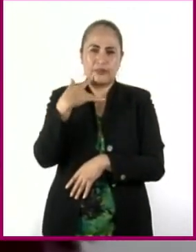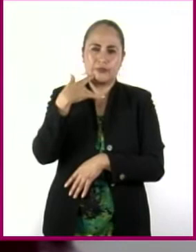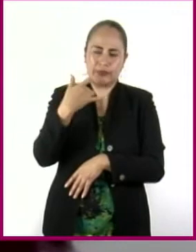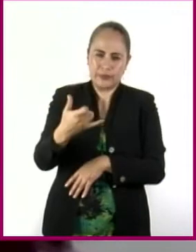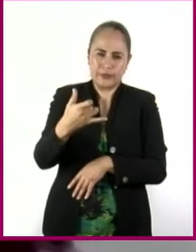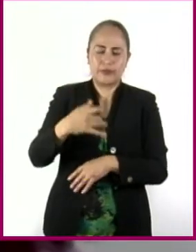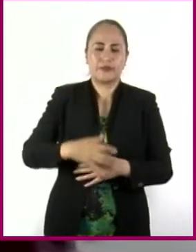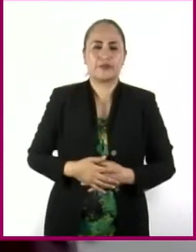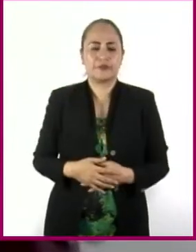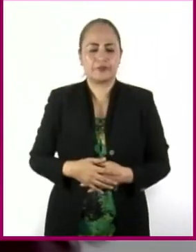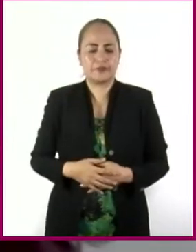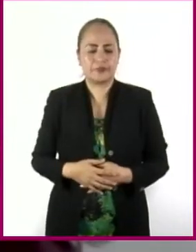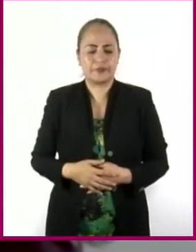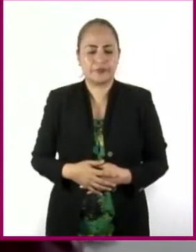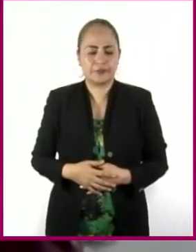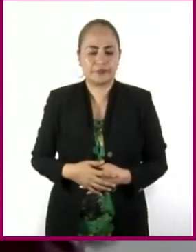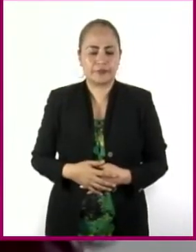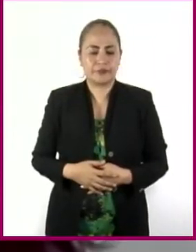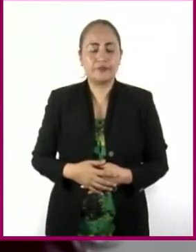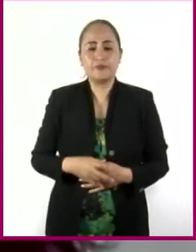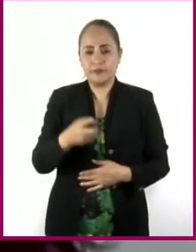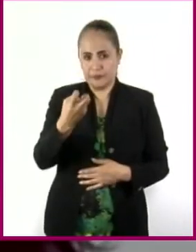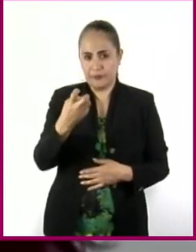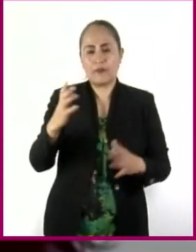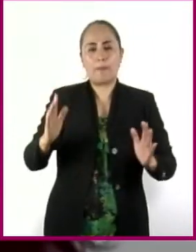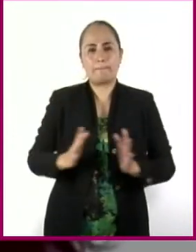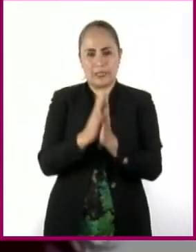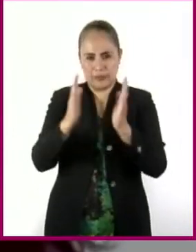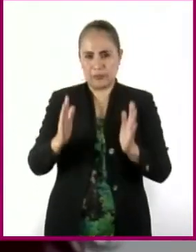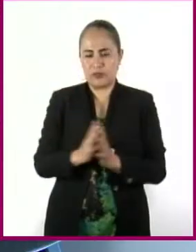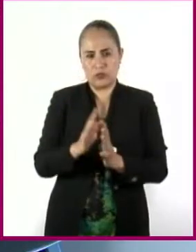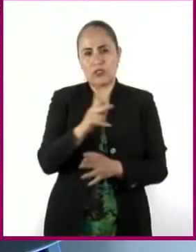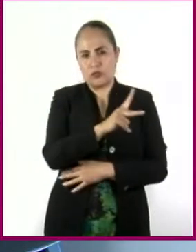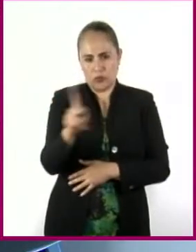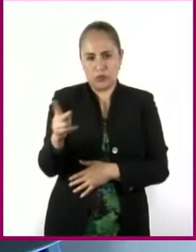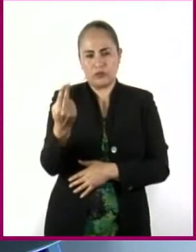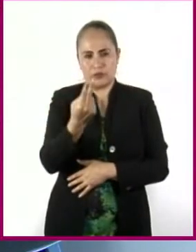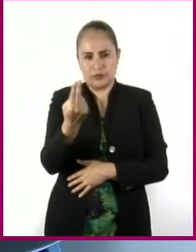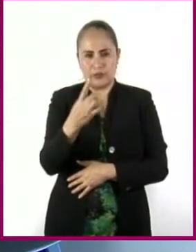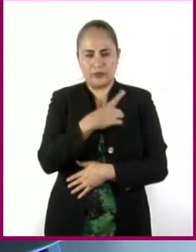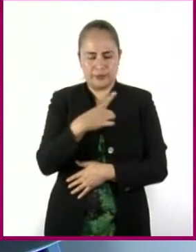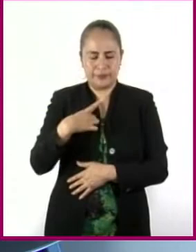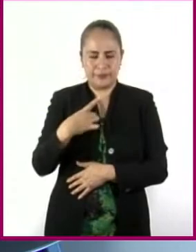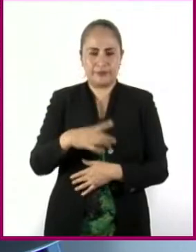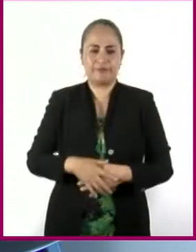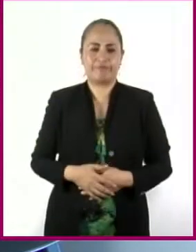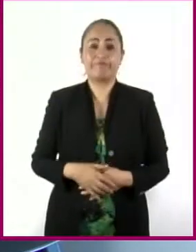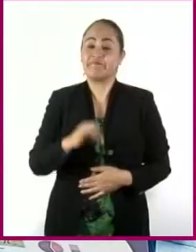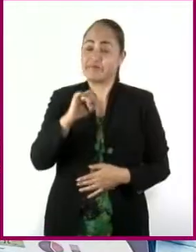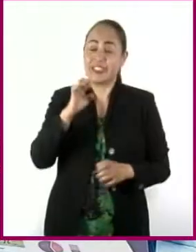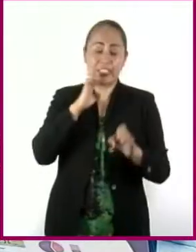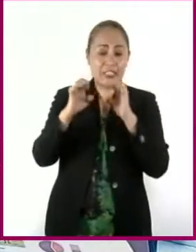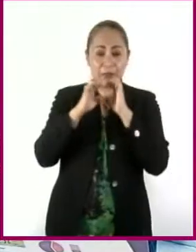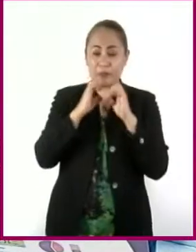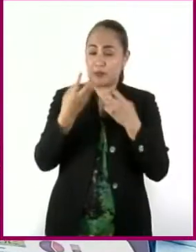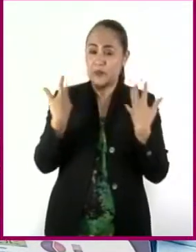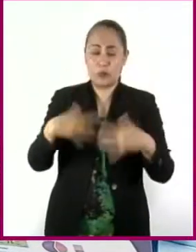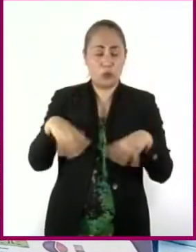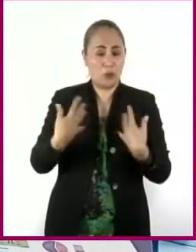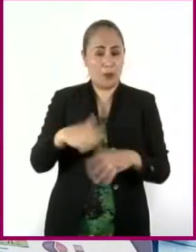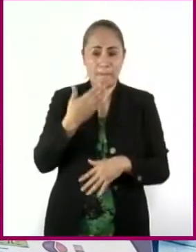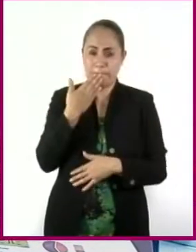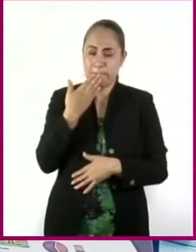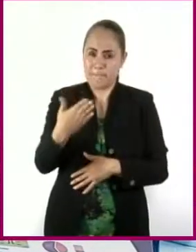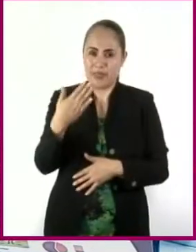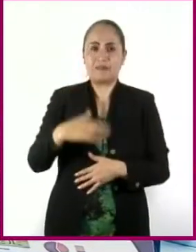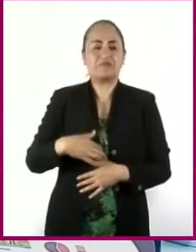posibilidad de participación de todas y todos. Oigan, qué buena estuvo la entrevista. Sí, a mí también